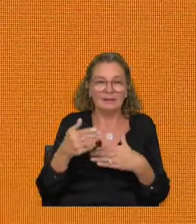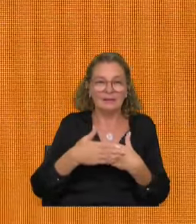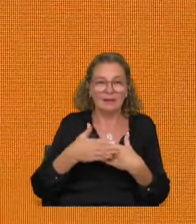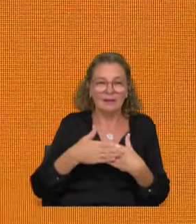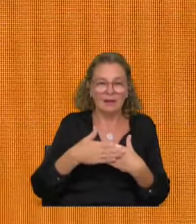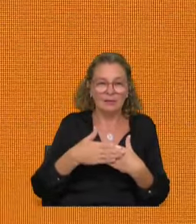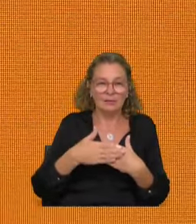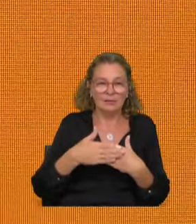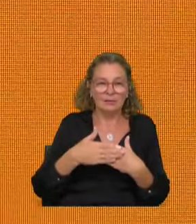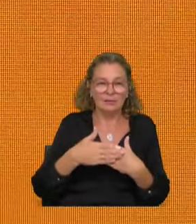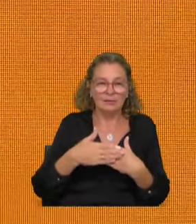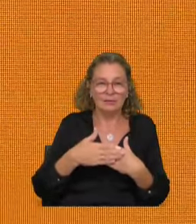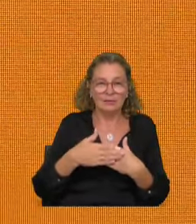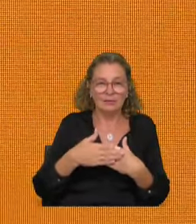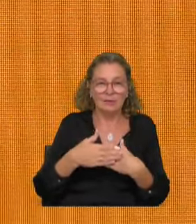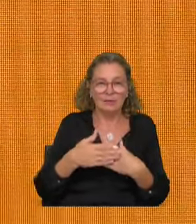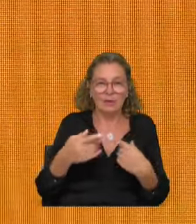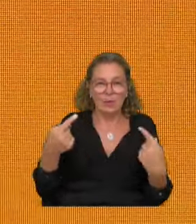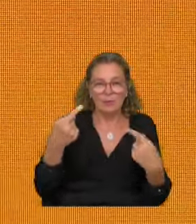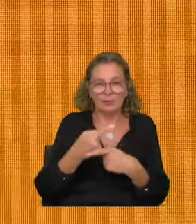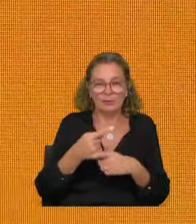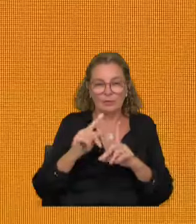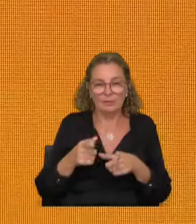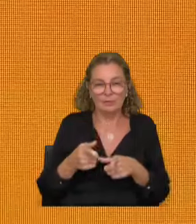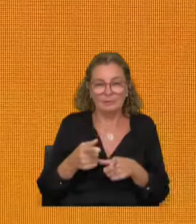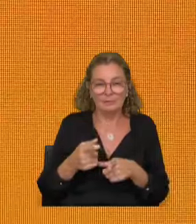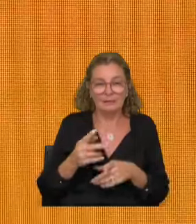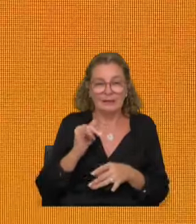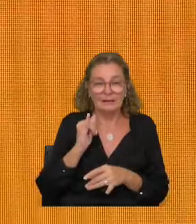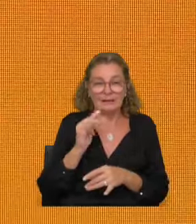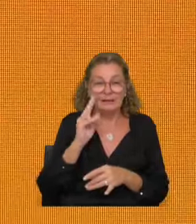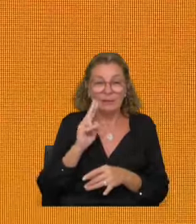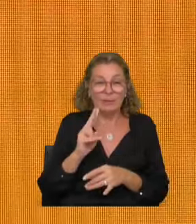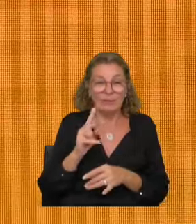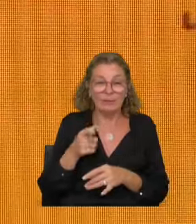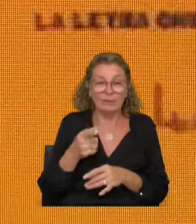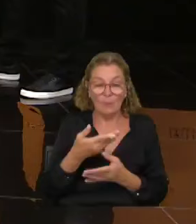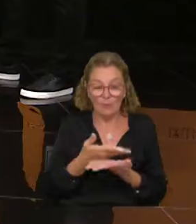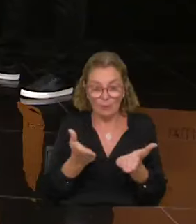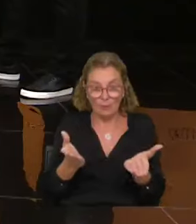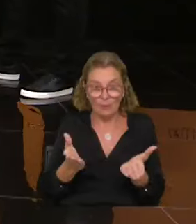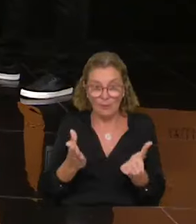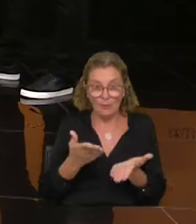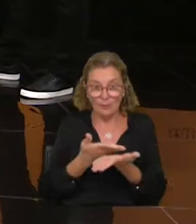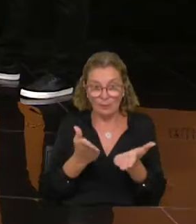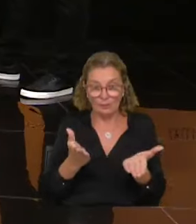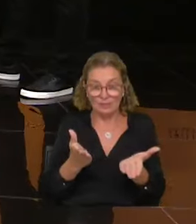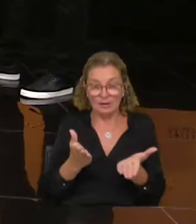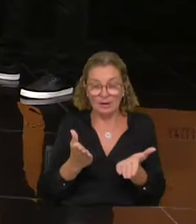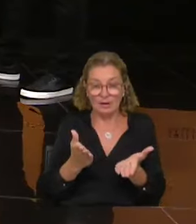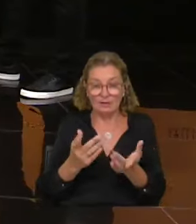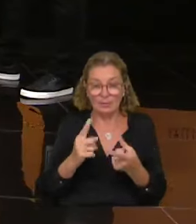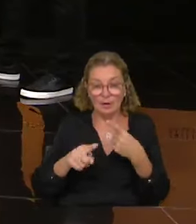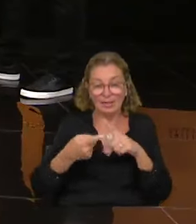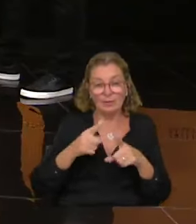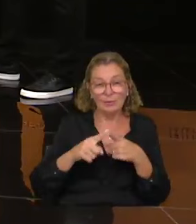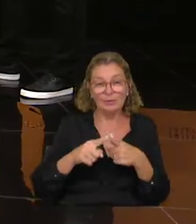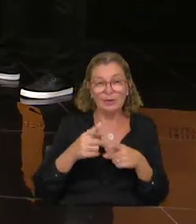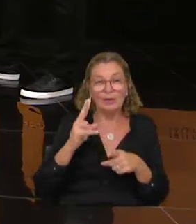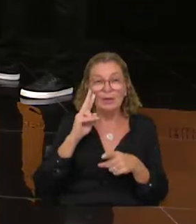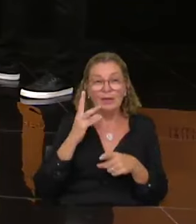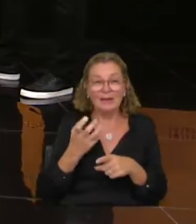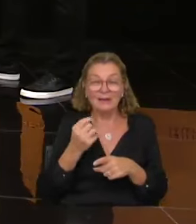al a lo que da la oposición así que así que bueno esta era un poco la el panorama de la de la discusión lo que intentamos es